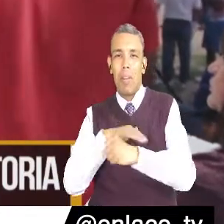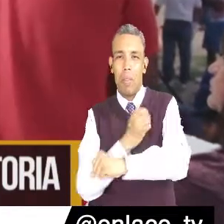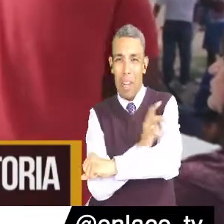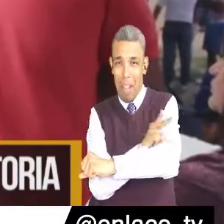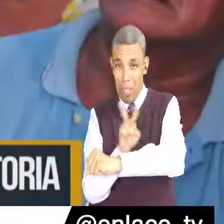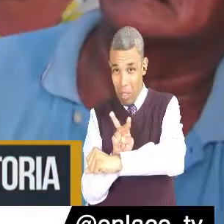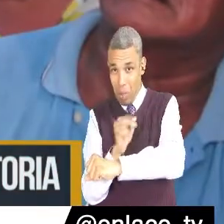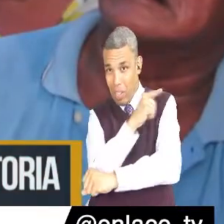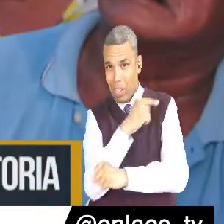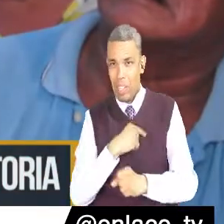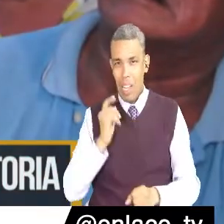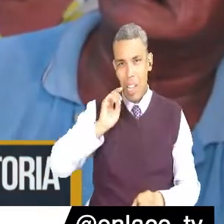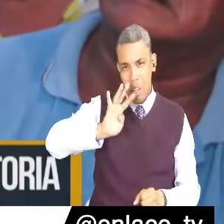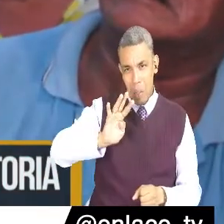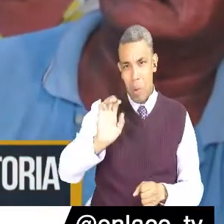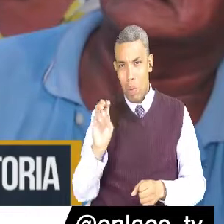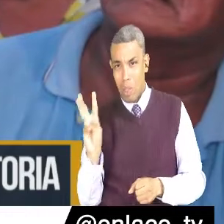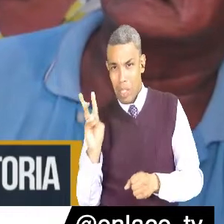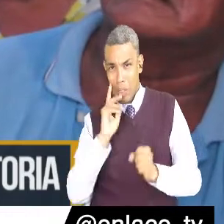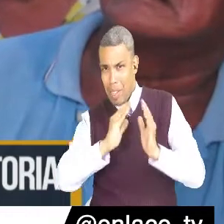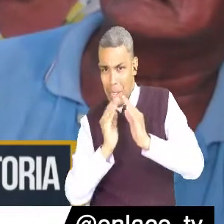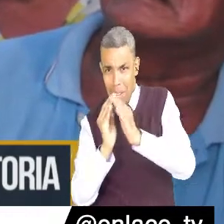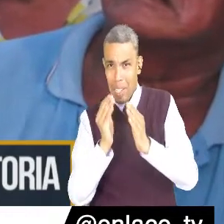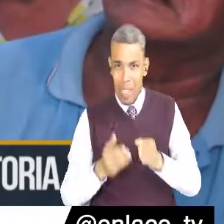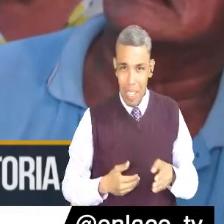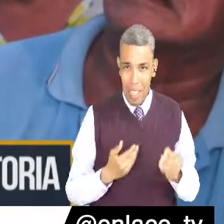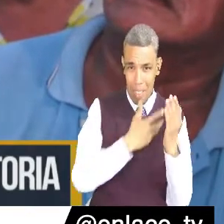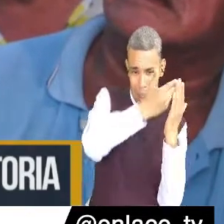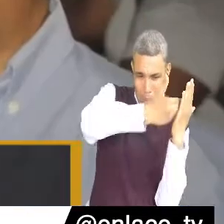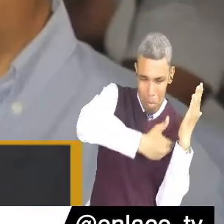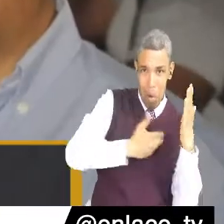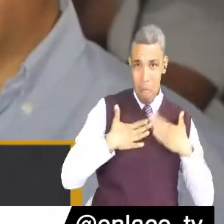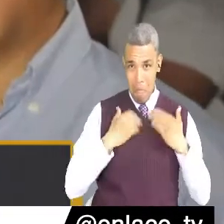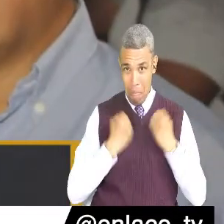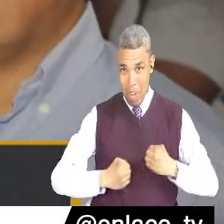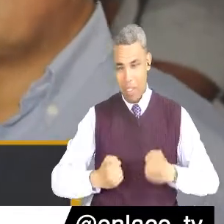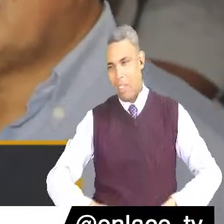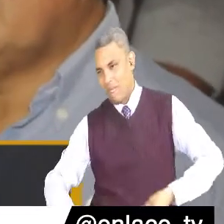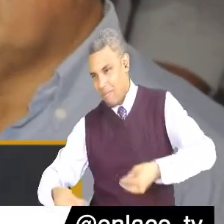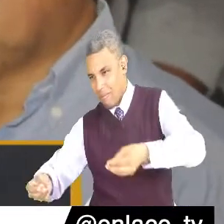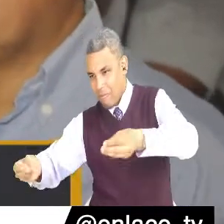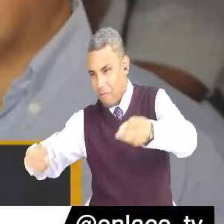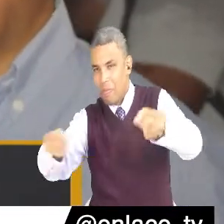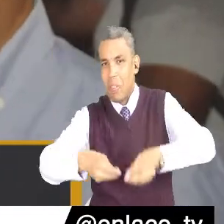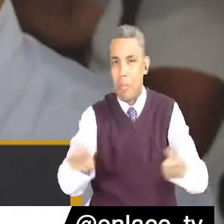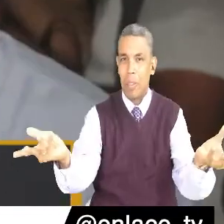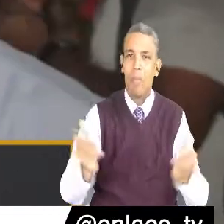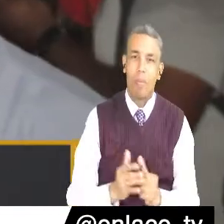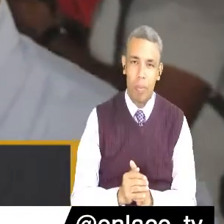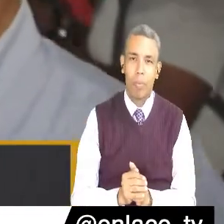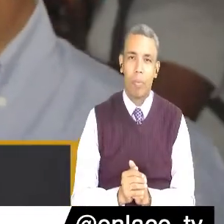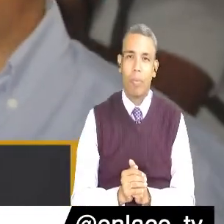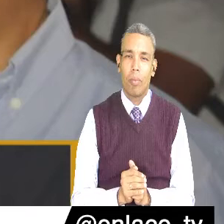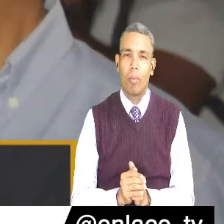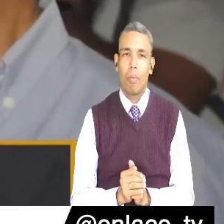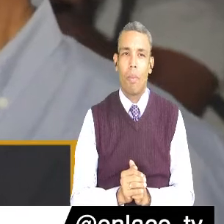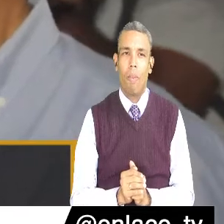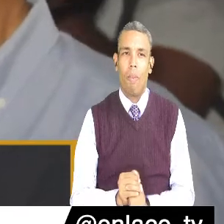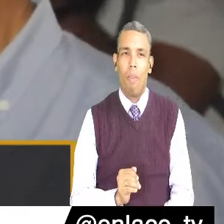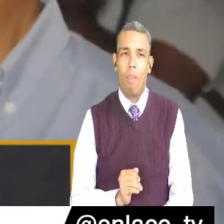ante EDUBA el inicio del proceso de legalización de los títulos de propiedad. Y se ha estado luchando de que